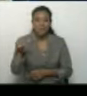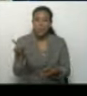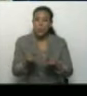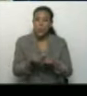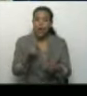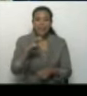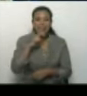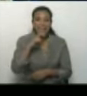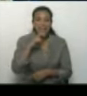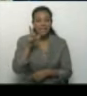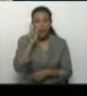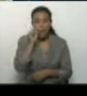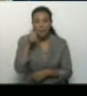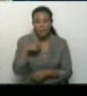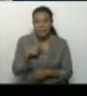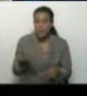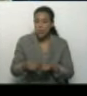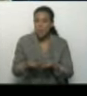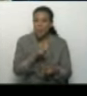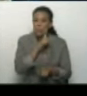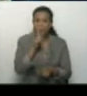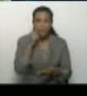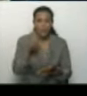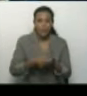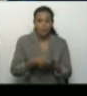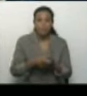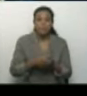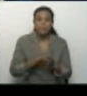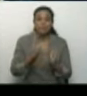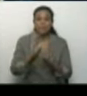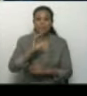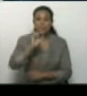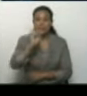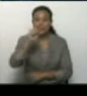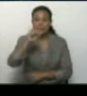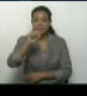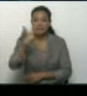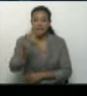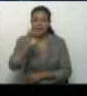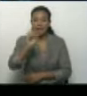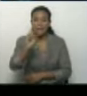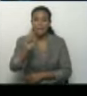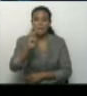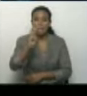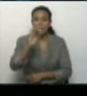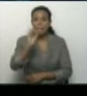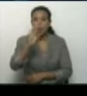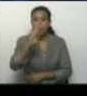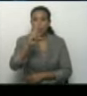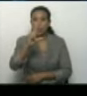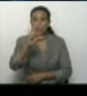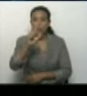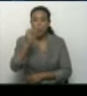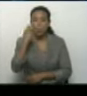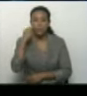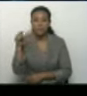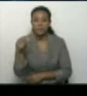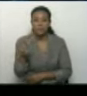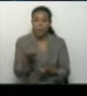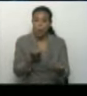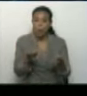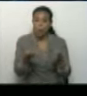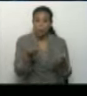¿Ah? Gabriel, San Gabriel, por aquí, ¿cómo te llamas tú? Paulo, te veo con el control en la